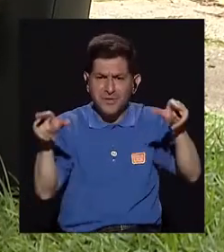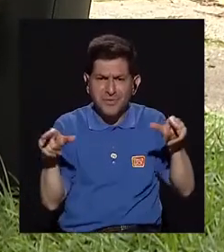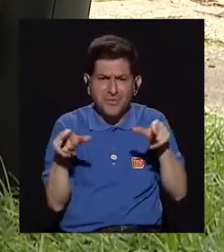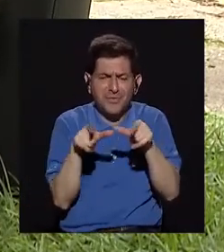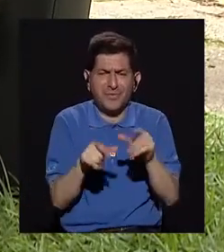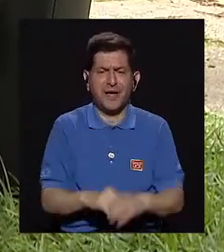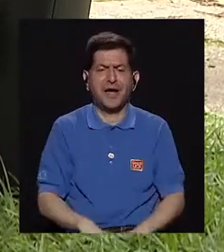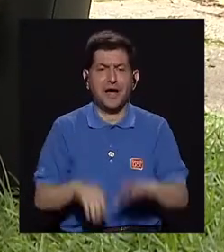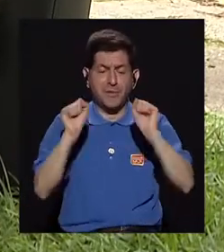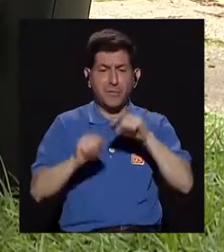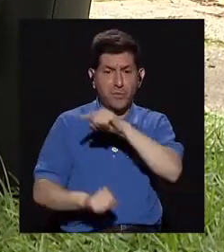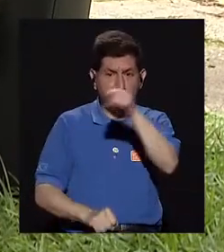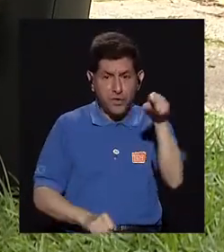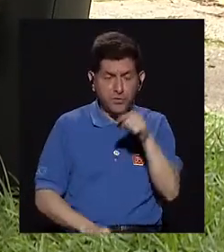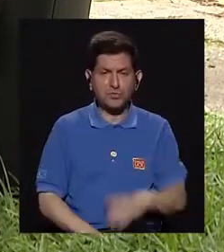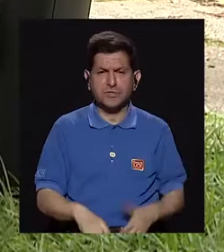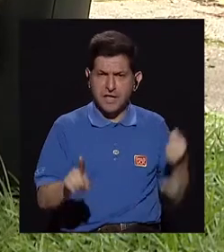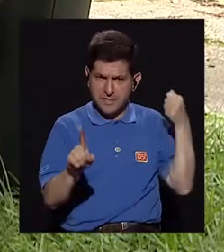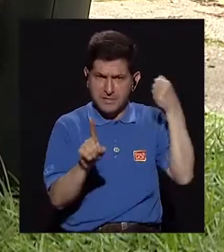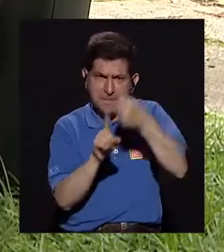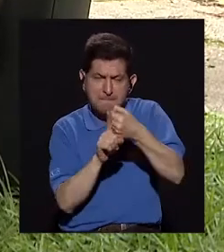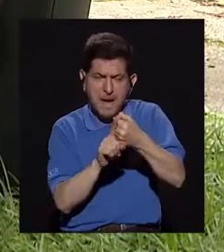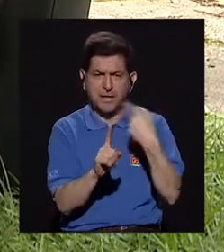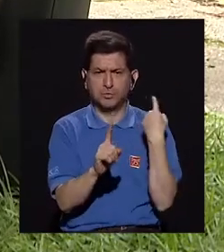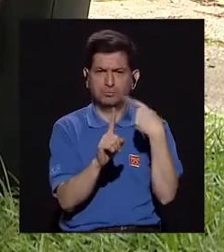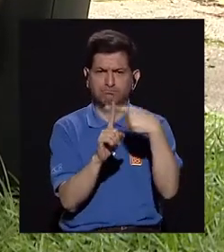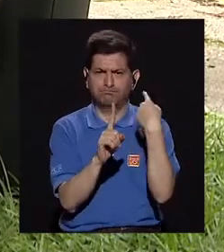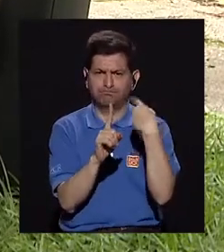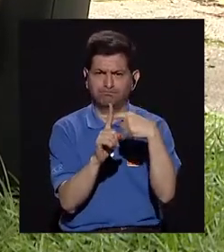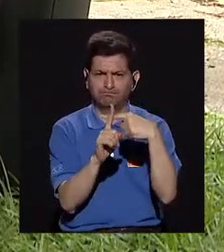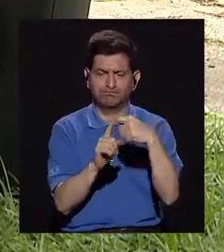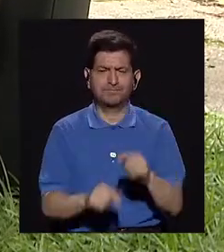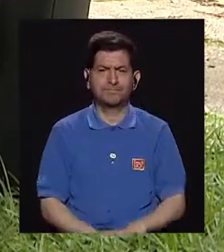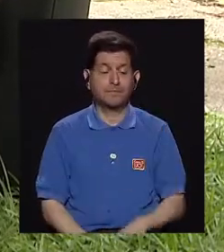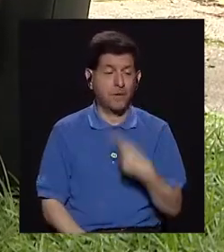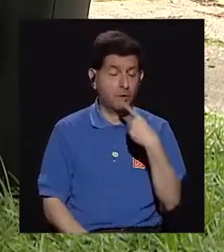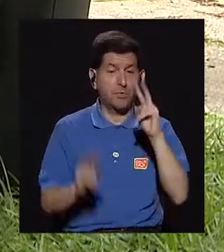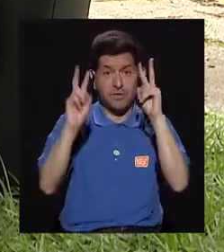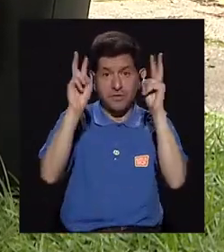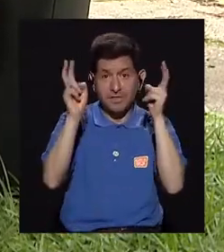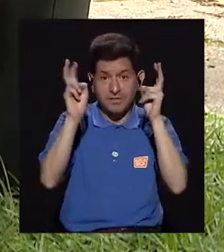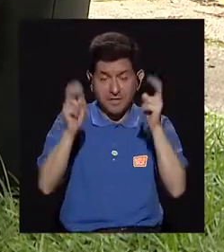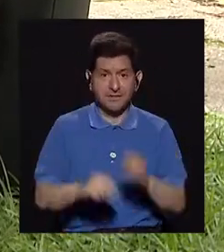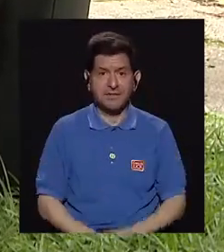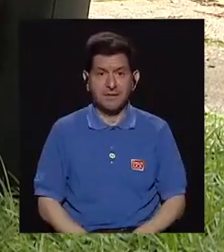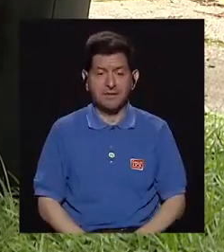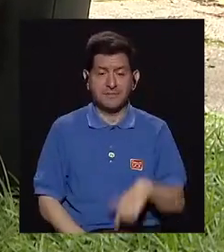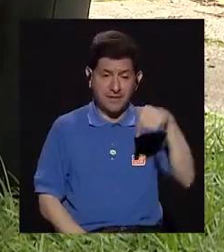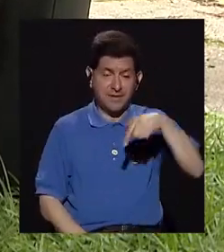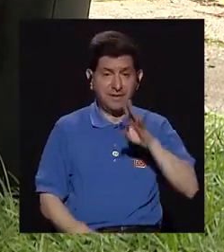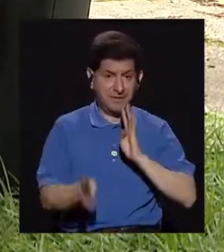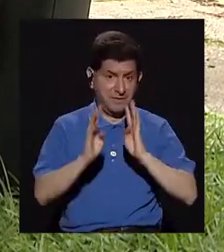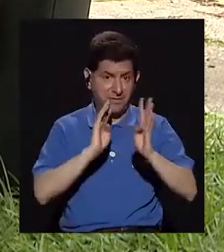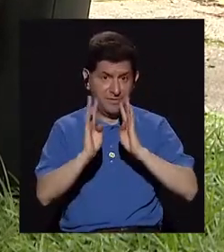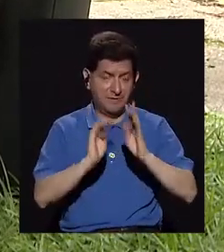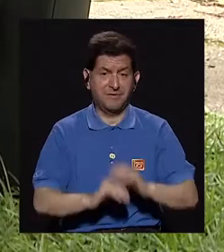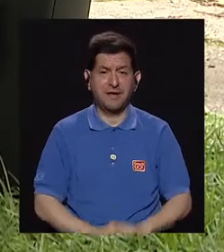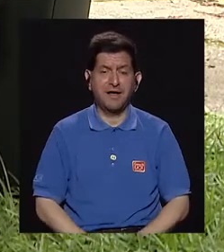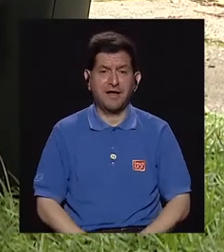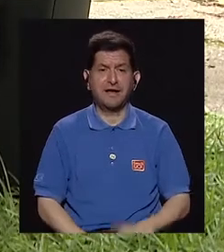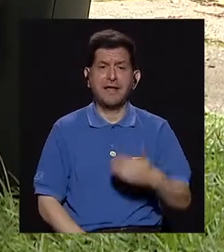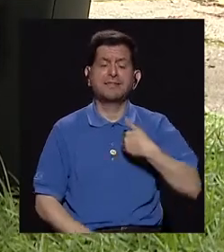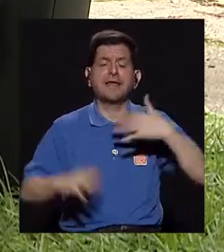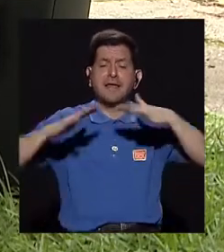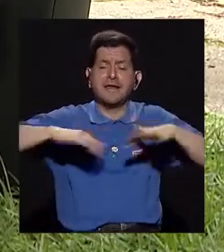sitios en donde puedan ustedes pues, impactar de manera positiva. Pues como dice el tema de la conversación del día de hoy,